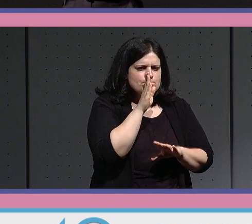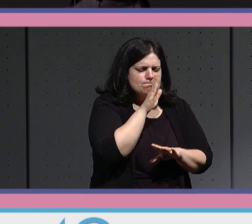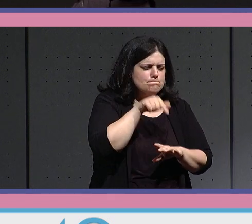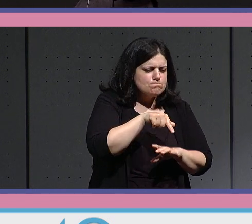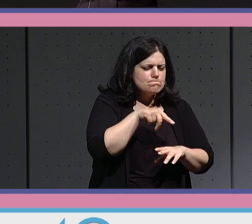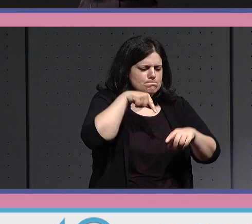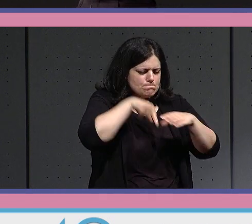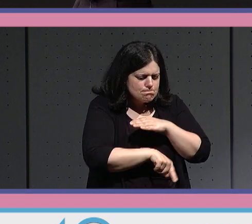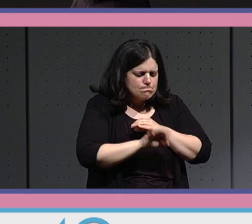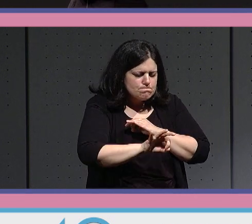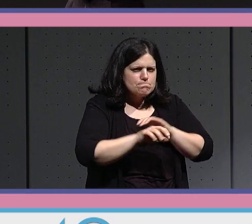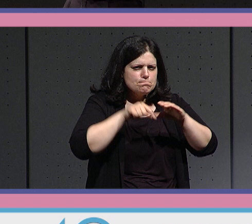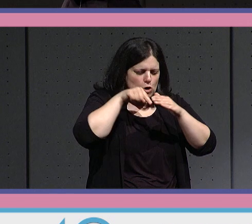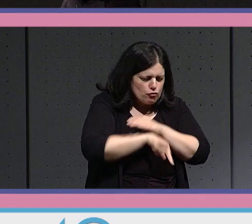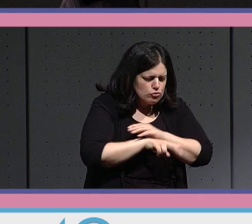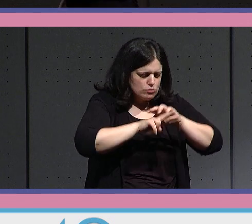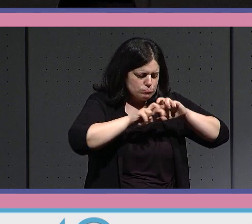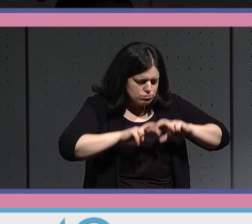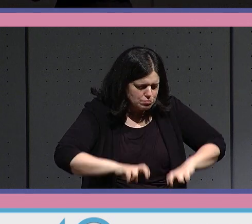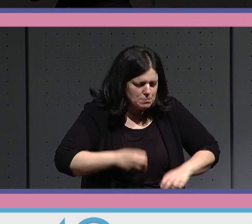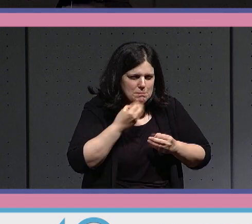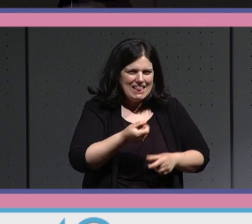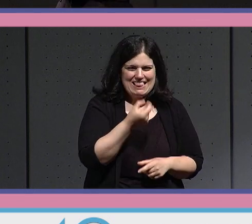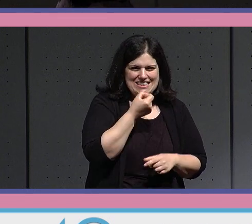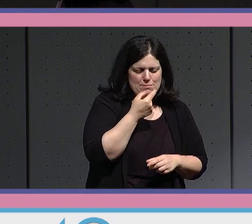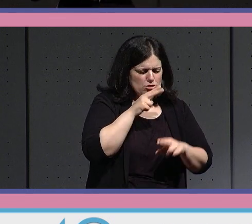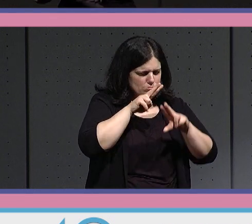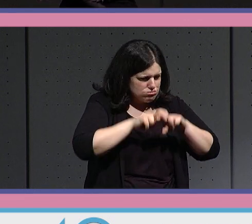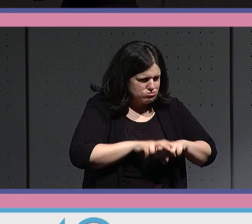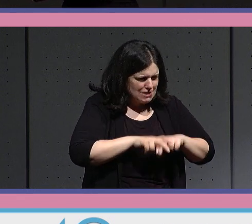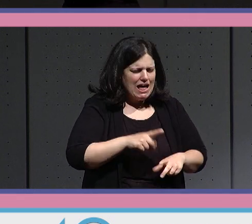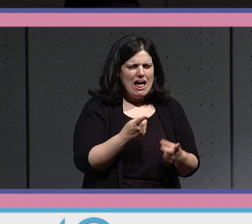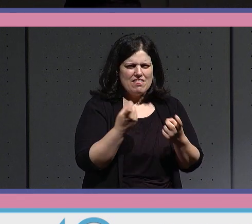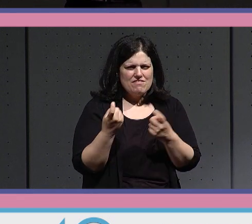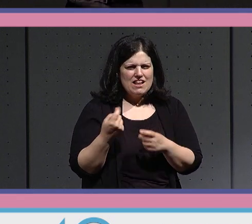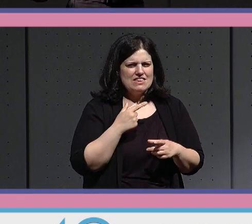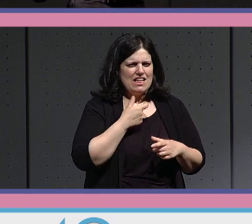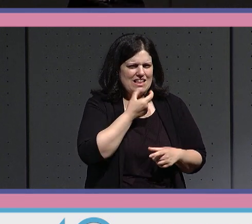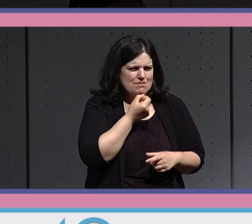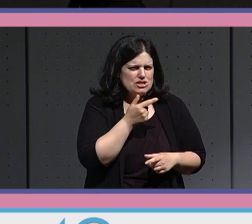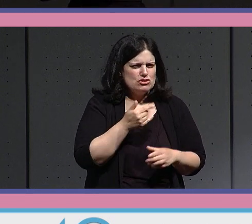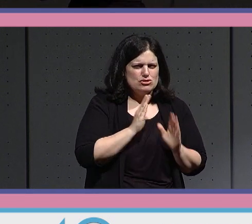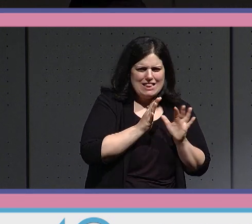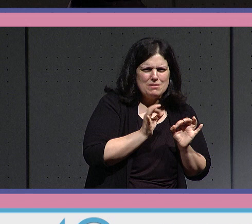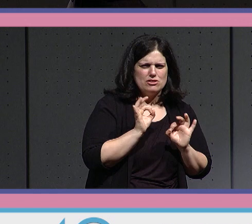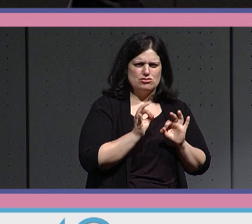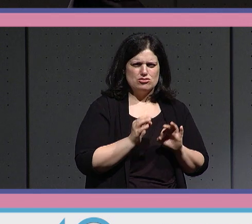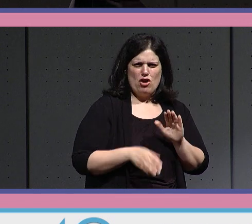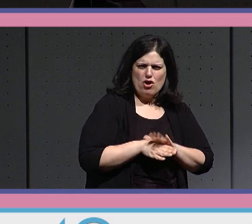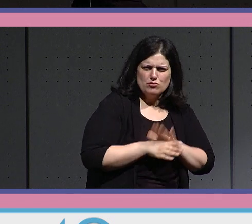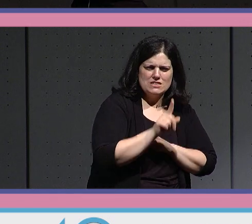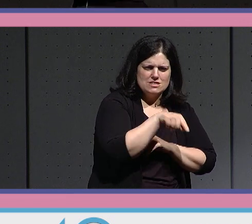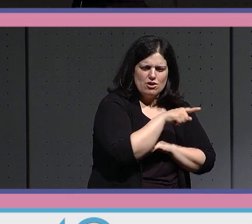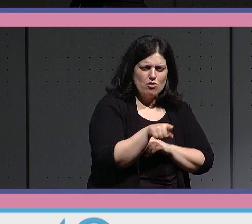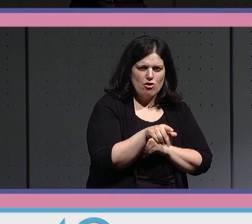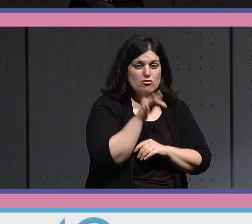exigir mirar los tratamientos, revisar los tratamientos, empezar a plantearnos si esos tratamientos hay que seguir utilizándolos o no. Porque en muchas